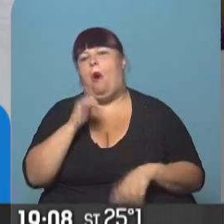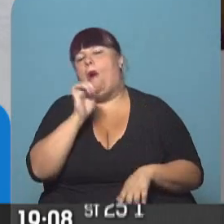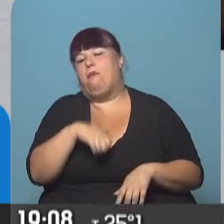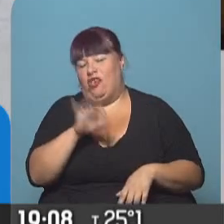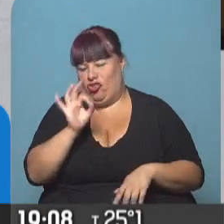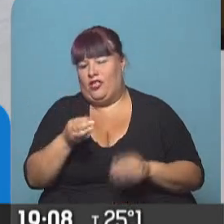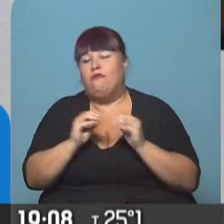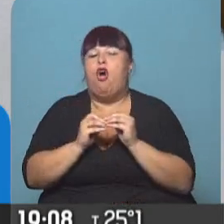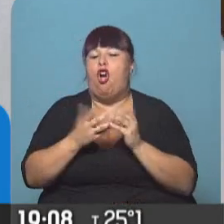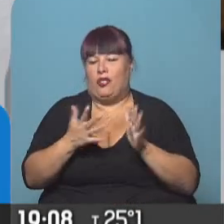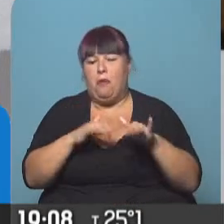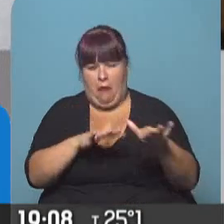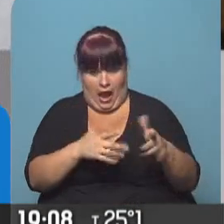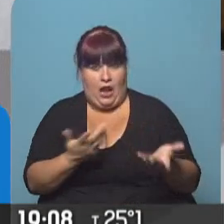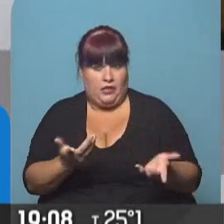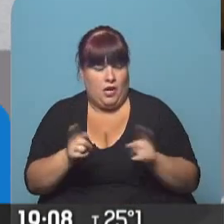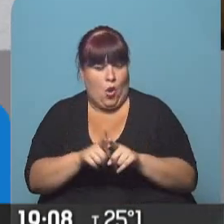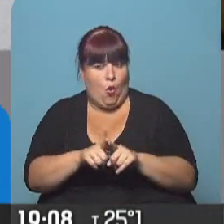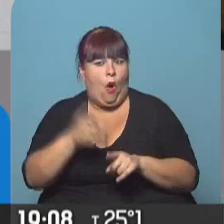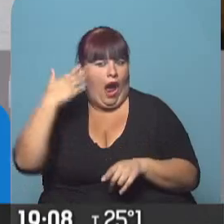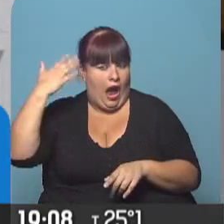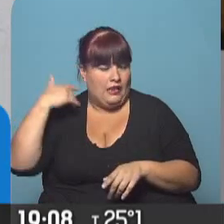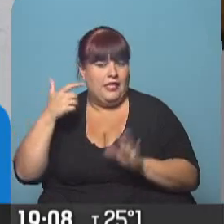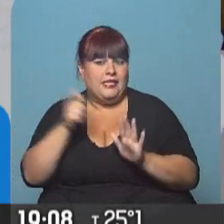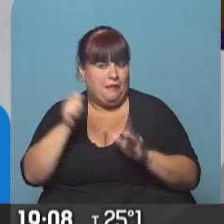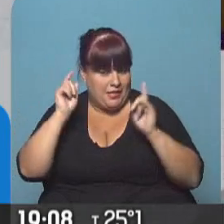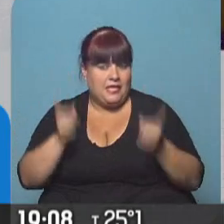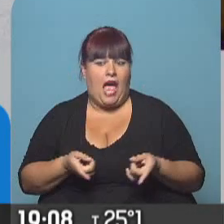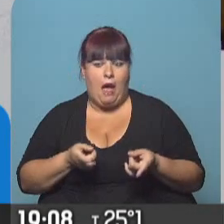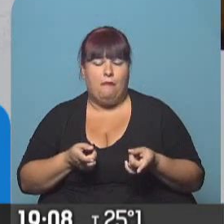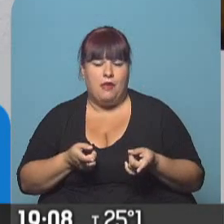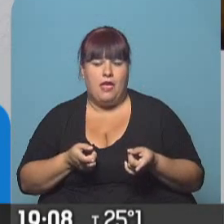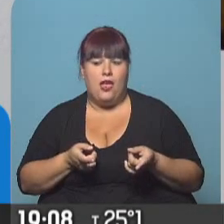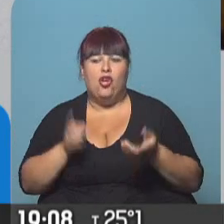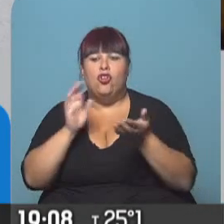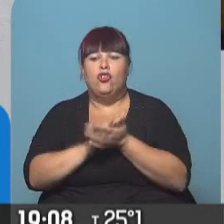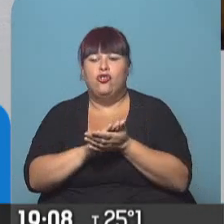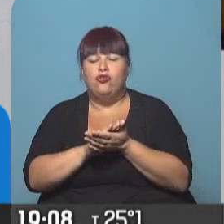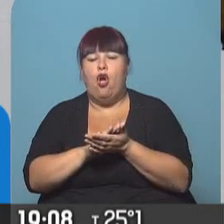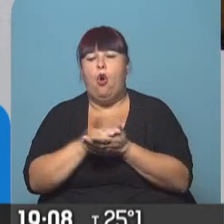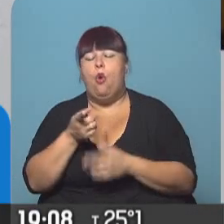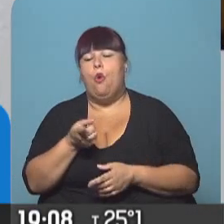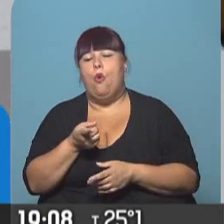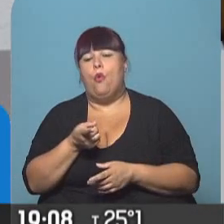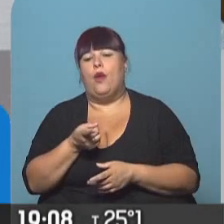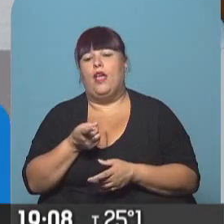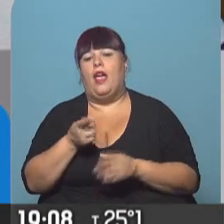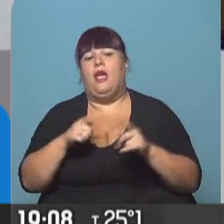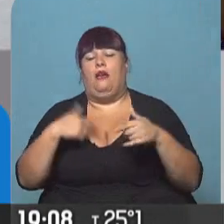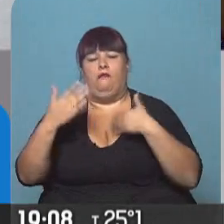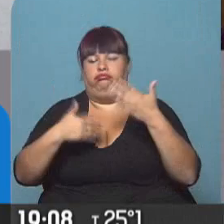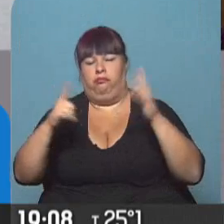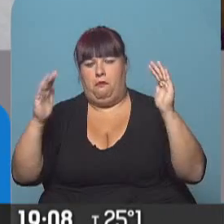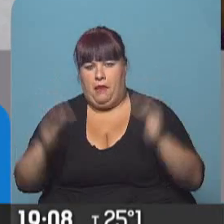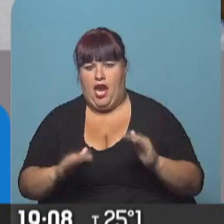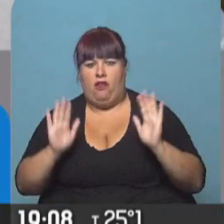que hay motivos para marchar? Como seguramente lo sabía hace 6 meses, respecto de la desaceleración o